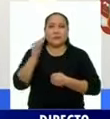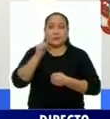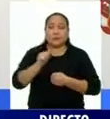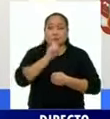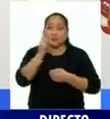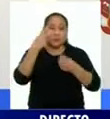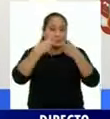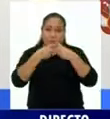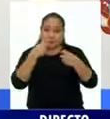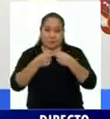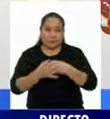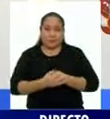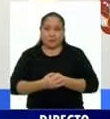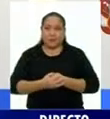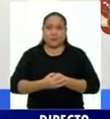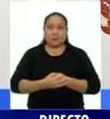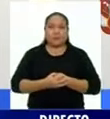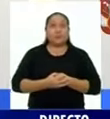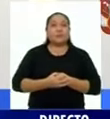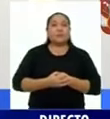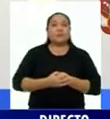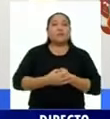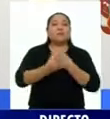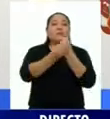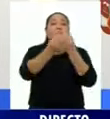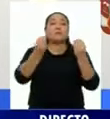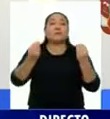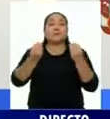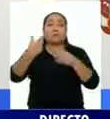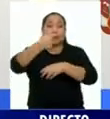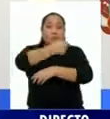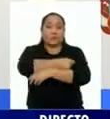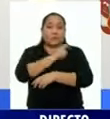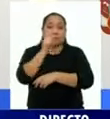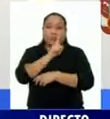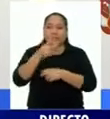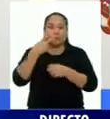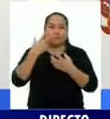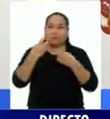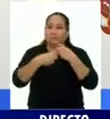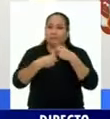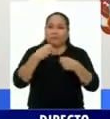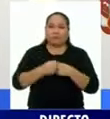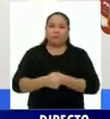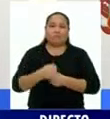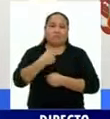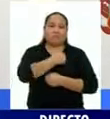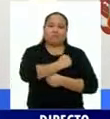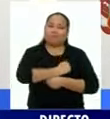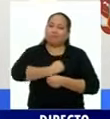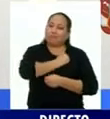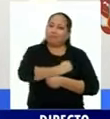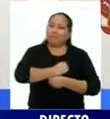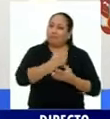es el problema. O sea, tener muchas vacunas no puede ser un problema. Lo lamentable